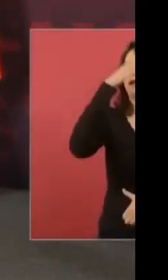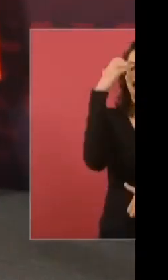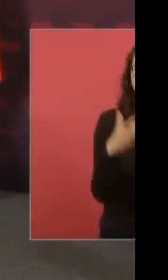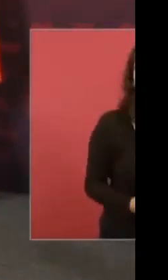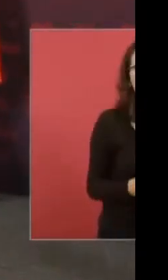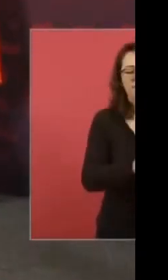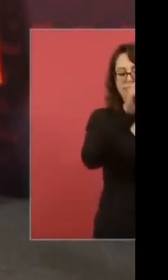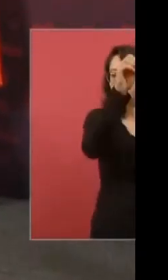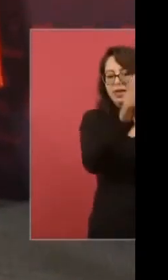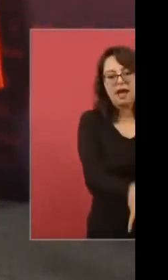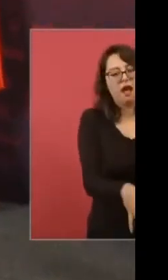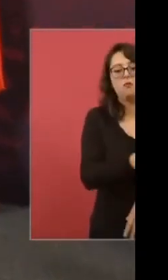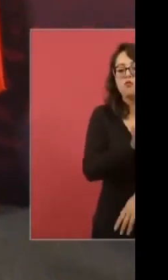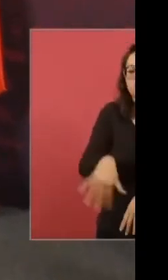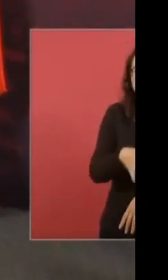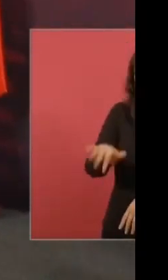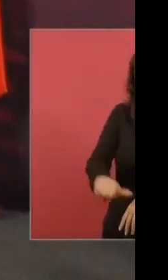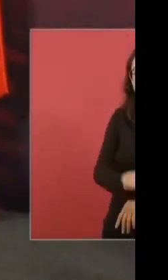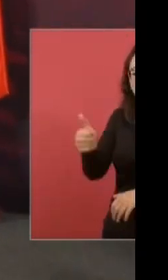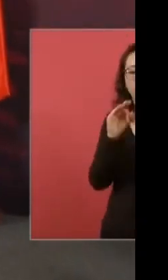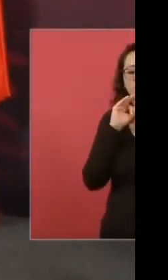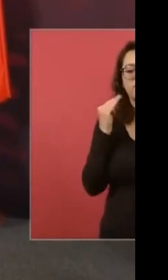esas actividades